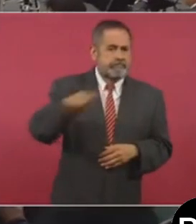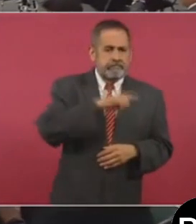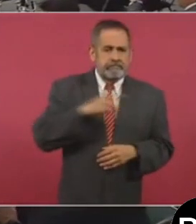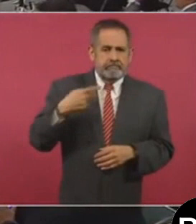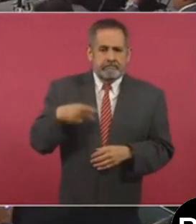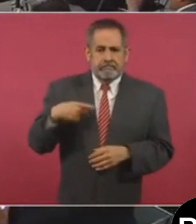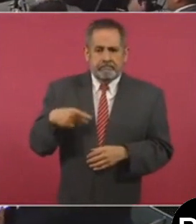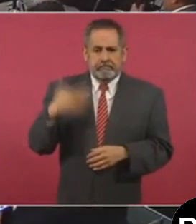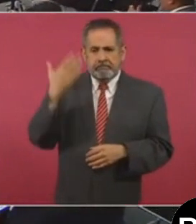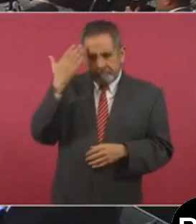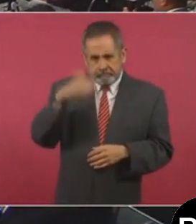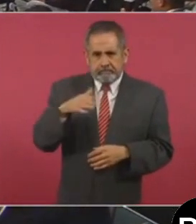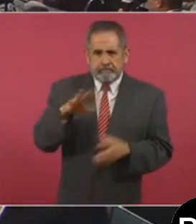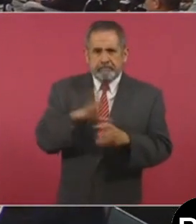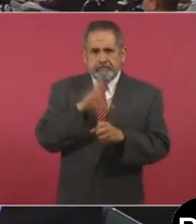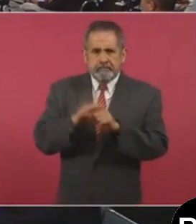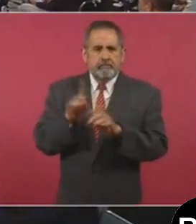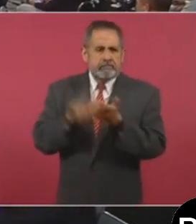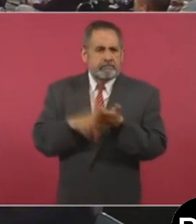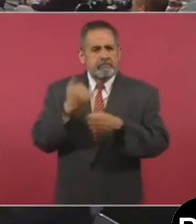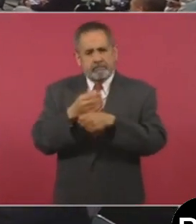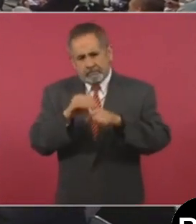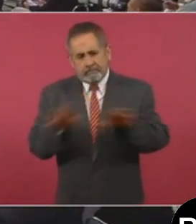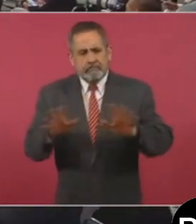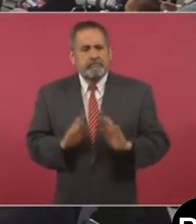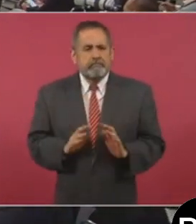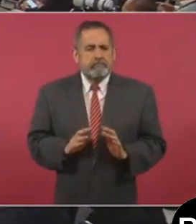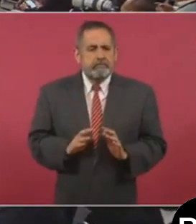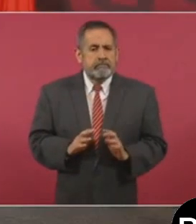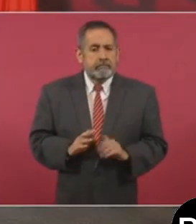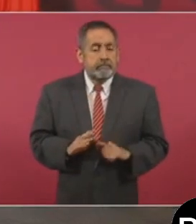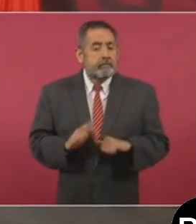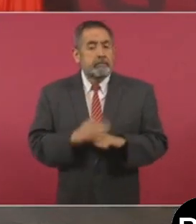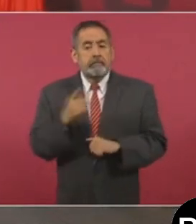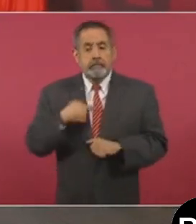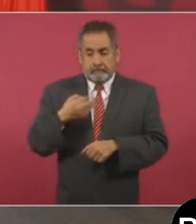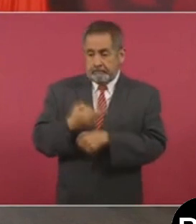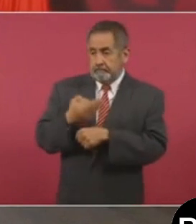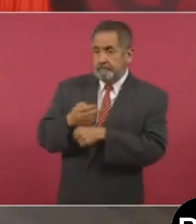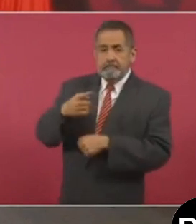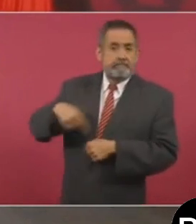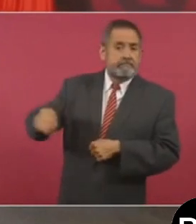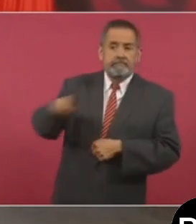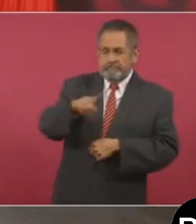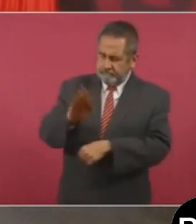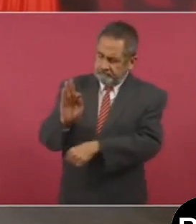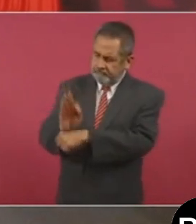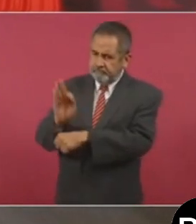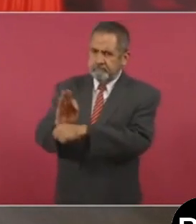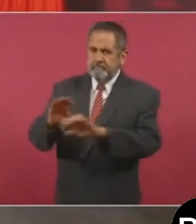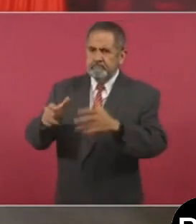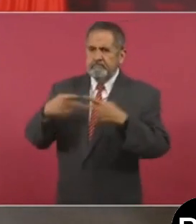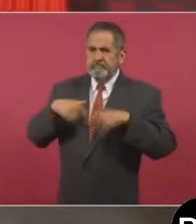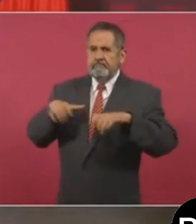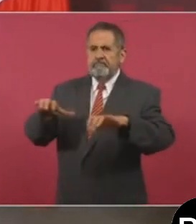tenga toda la la información porque nosotros estamos aquí para defender el interés